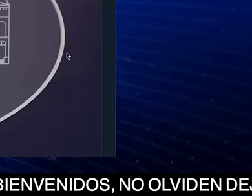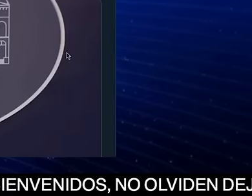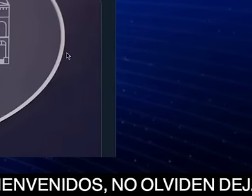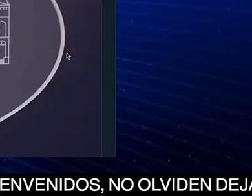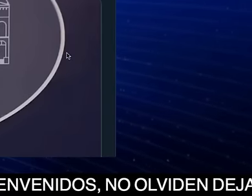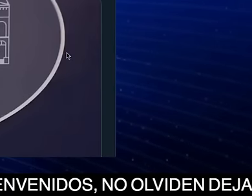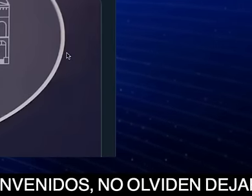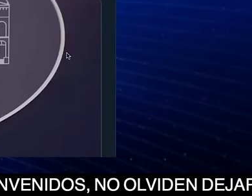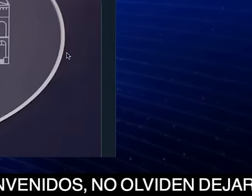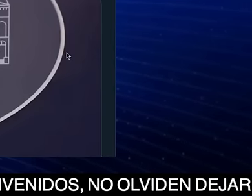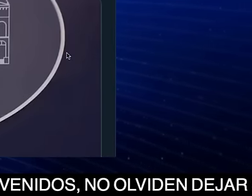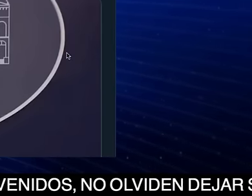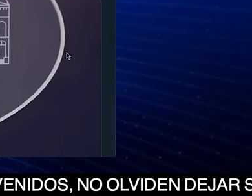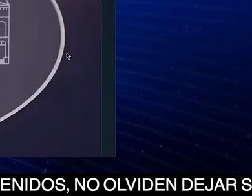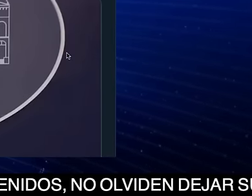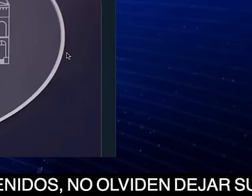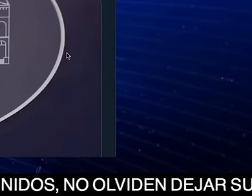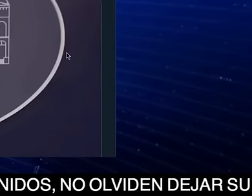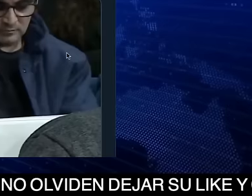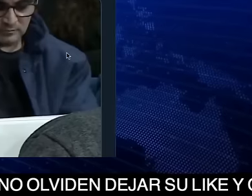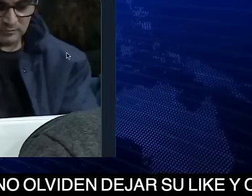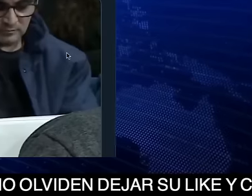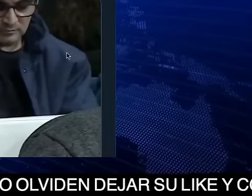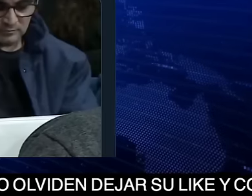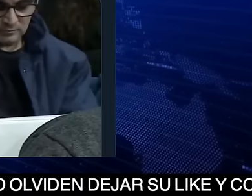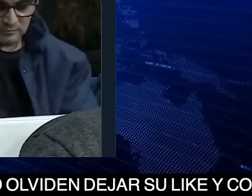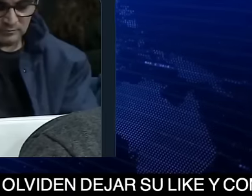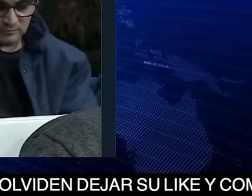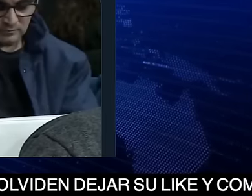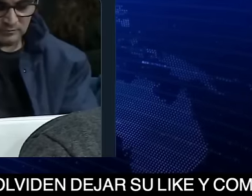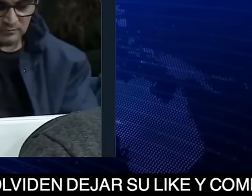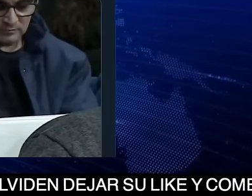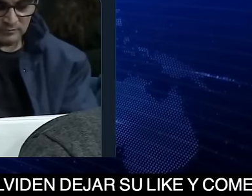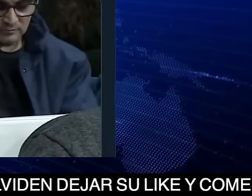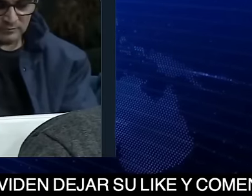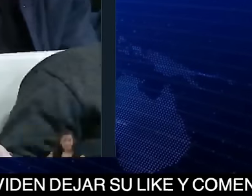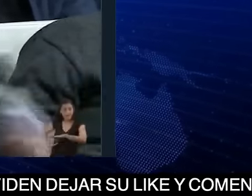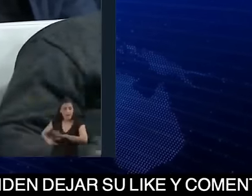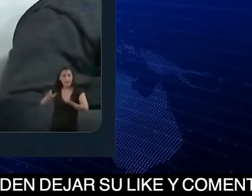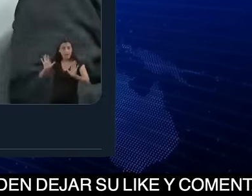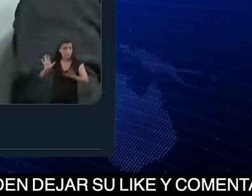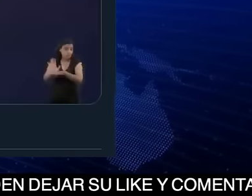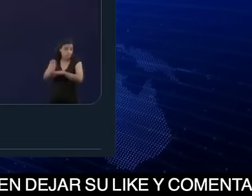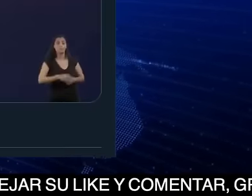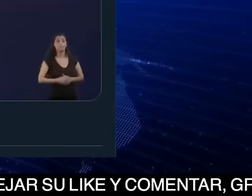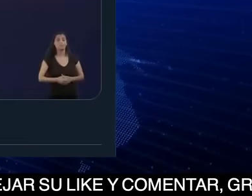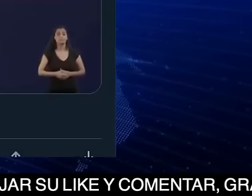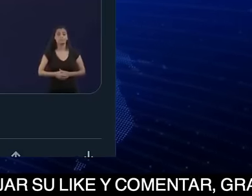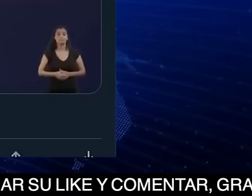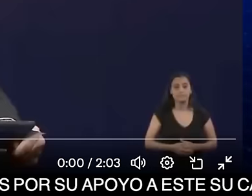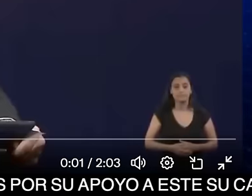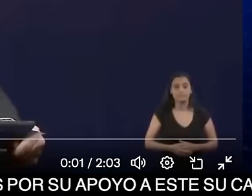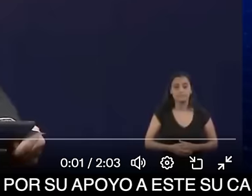que hoy esté dirigiendo los destinos de Venezuela eso no está ocurriendo mencionaba el portavoz de allá de